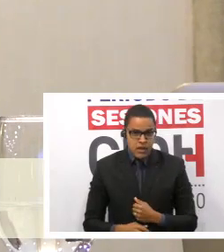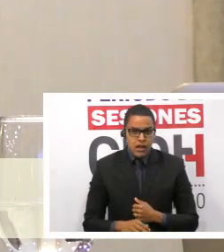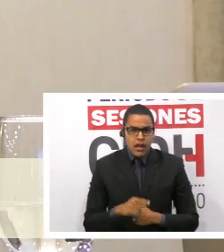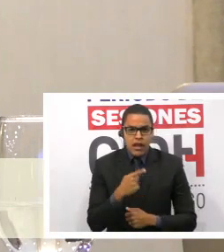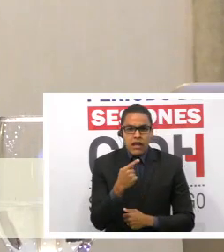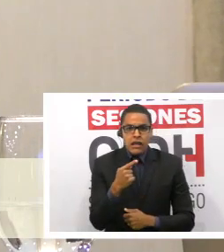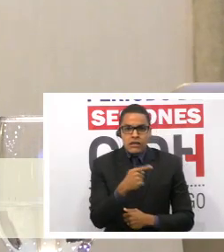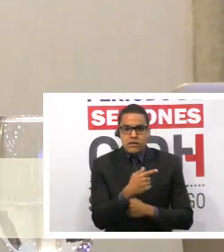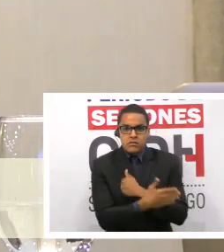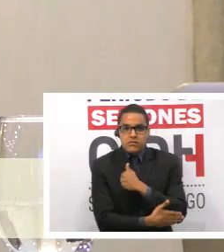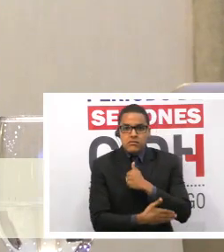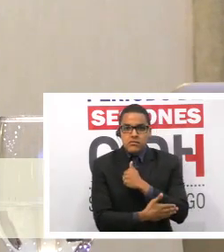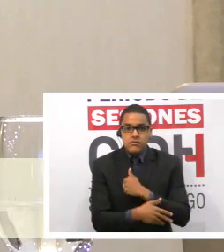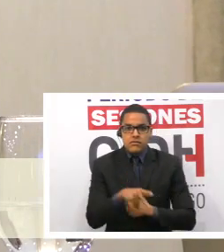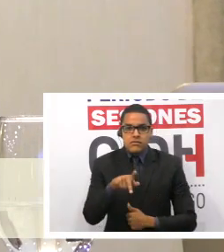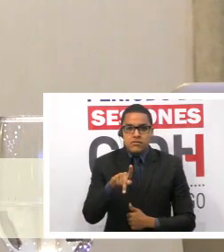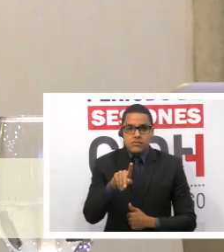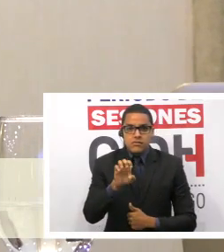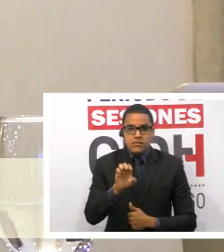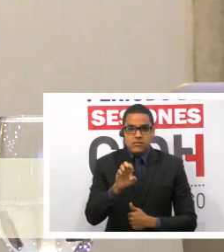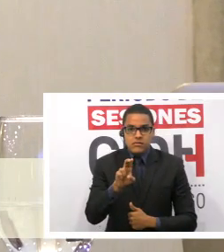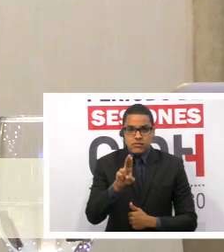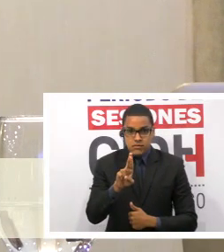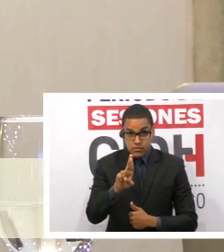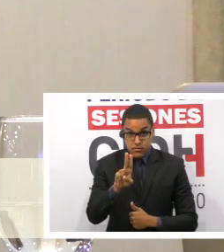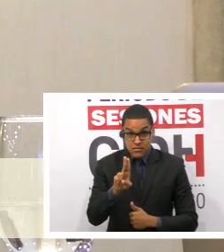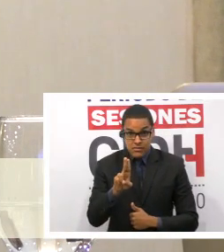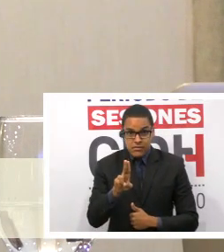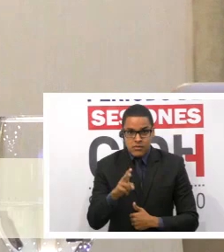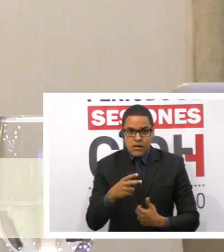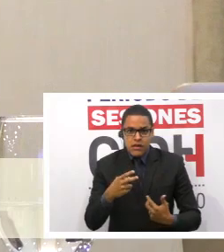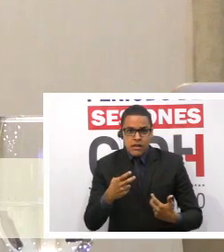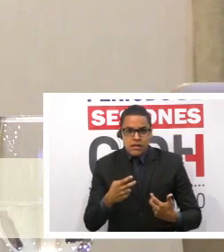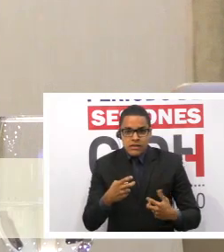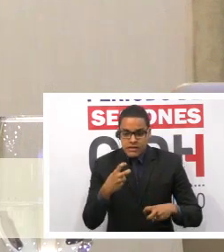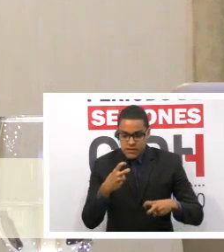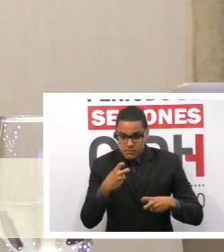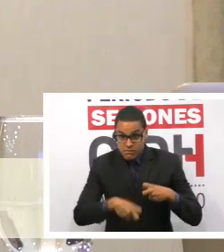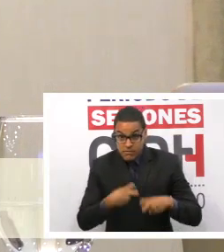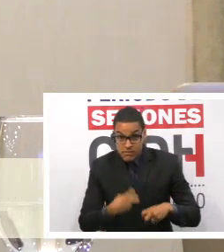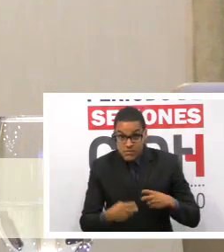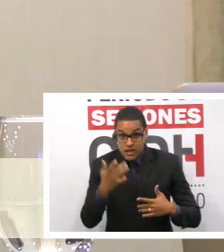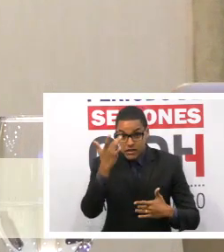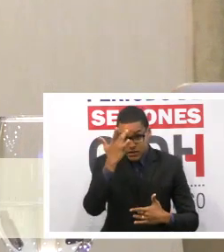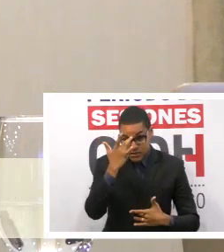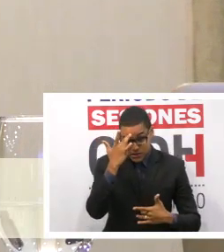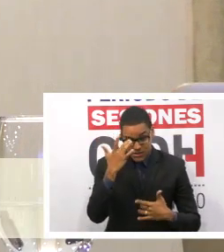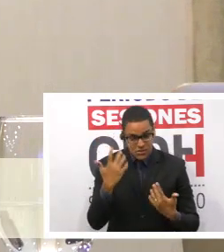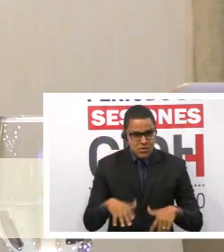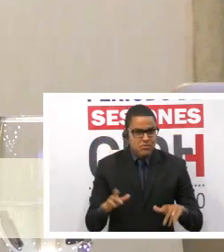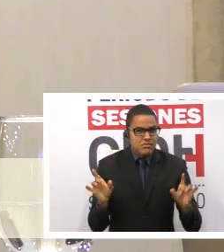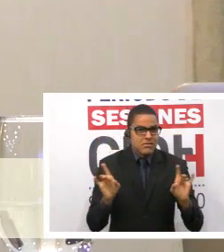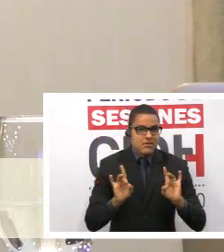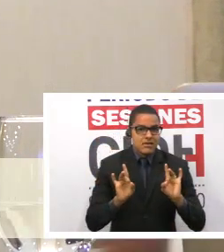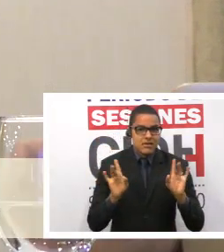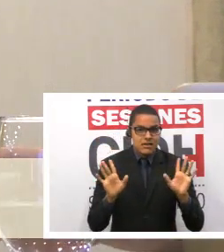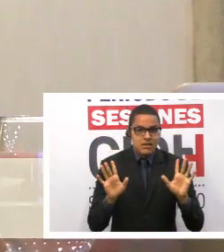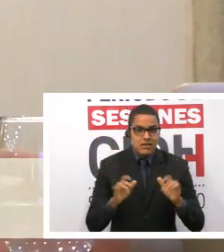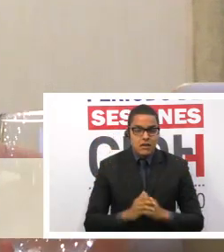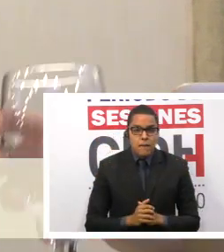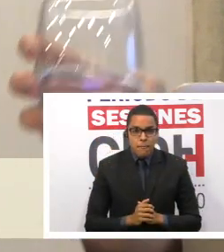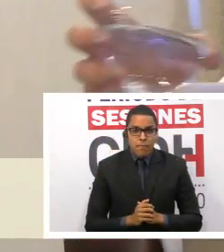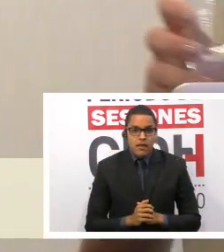sociales como las discriminaciones existentes contra grupos vulnerables nuestra presión tributaria está muy por debajo del promedio américa